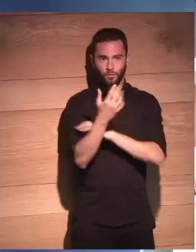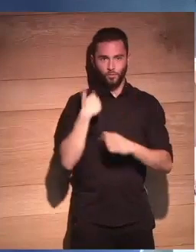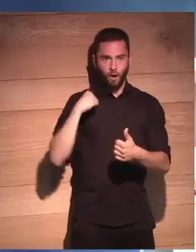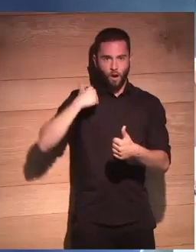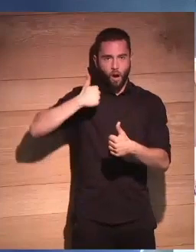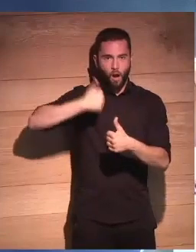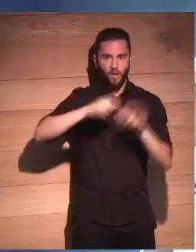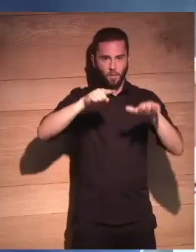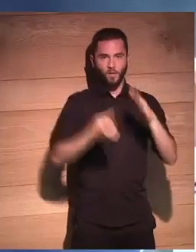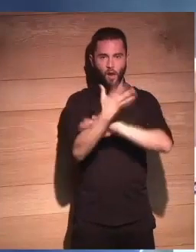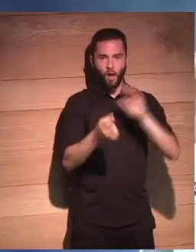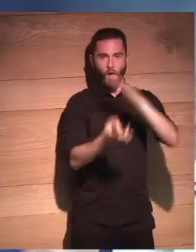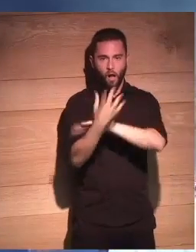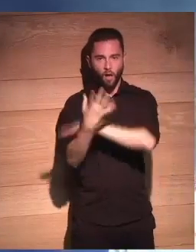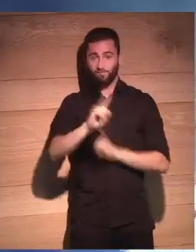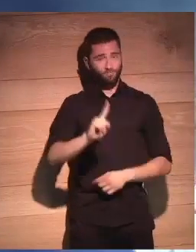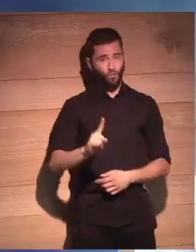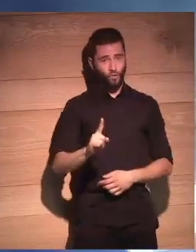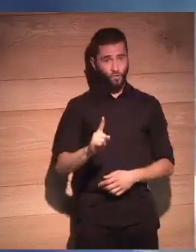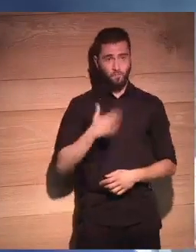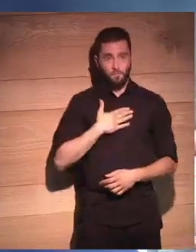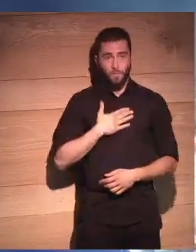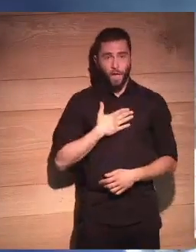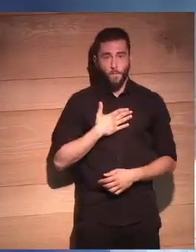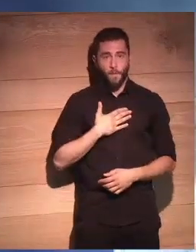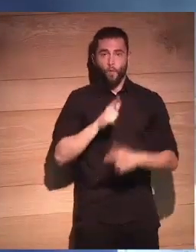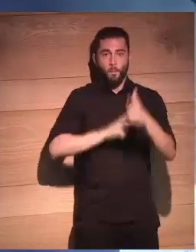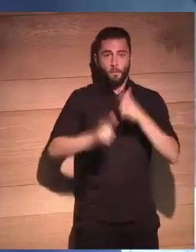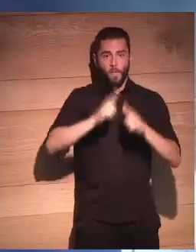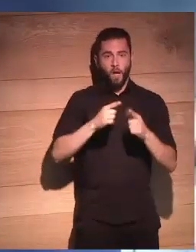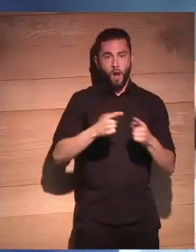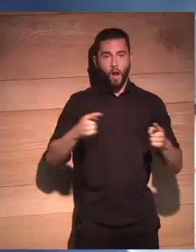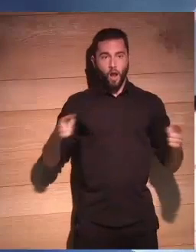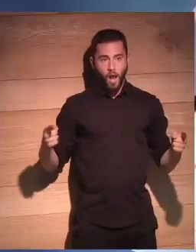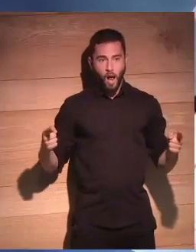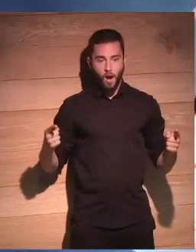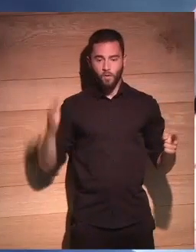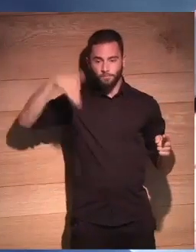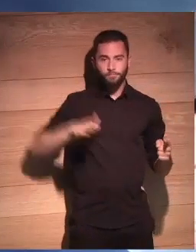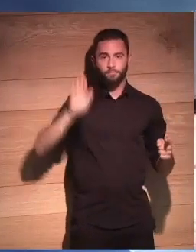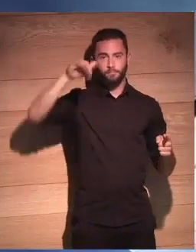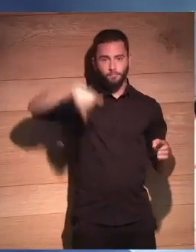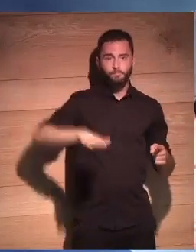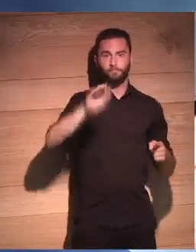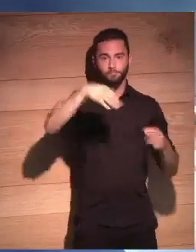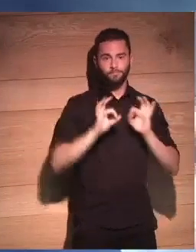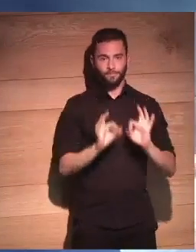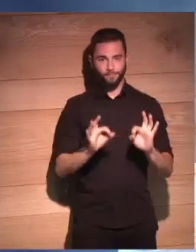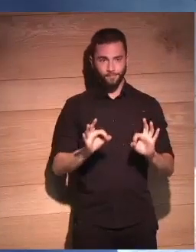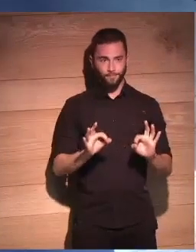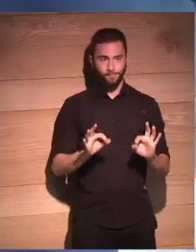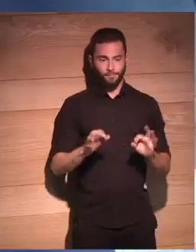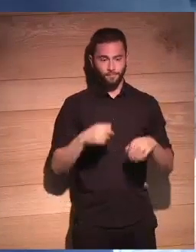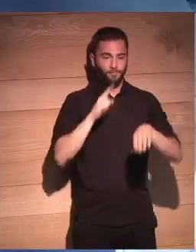libros que salen cada 6 meses, un año. Para mí es un viaje muy largo, con altibajos, tipo montaña rusa, de